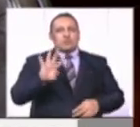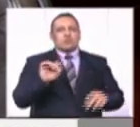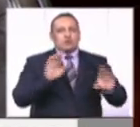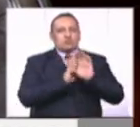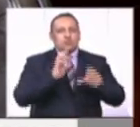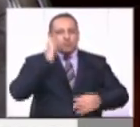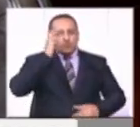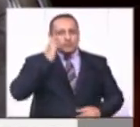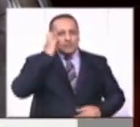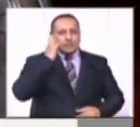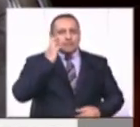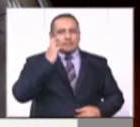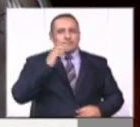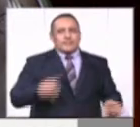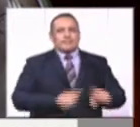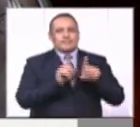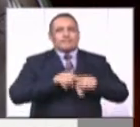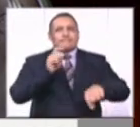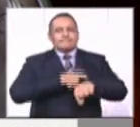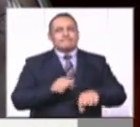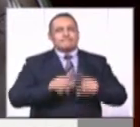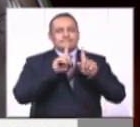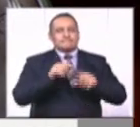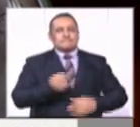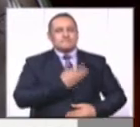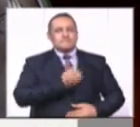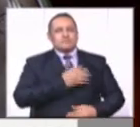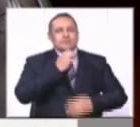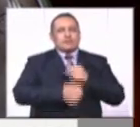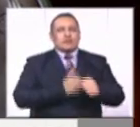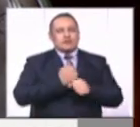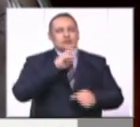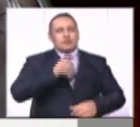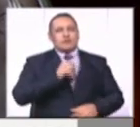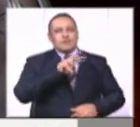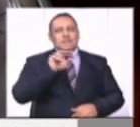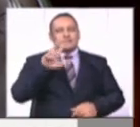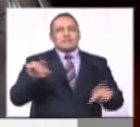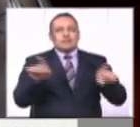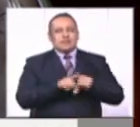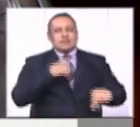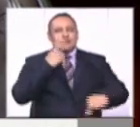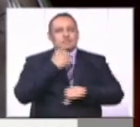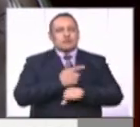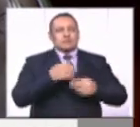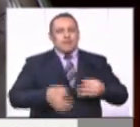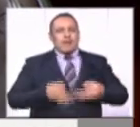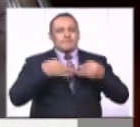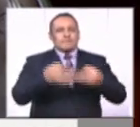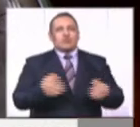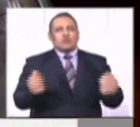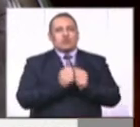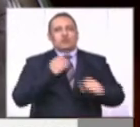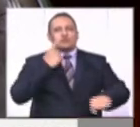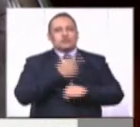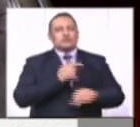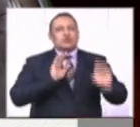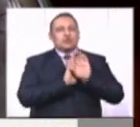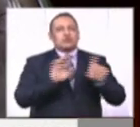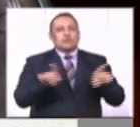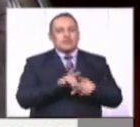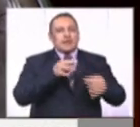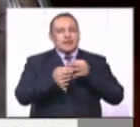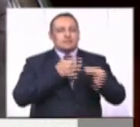constitución política con fecha 11 de mayo de 2023 El denunciante amplió la denuncia constitucional